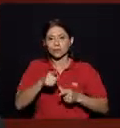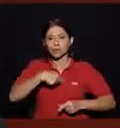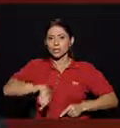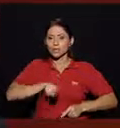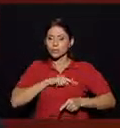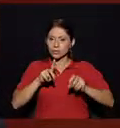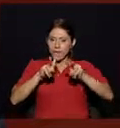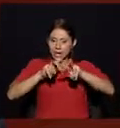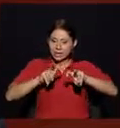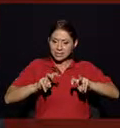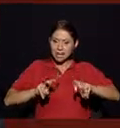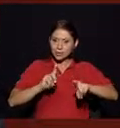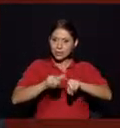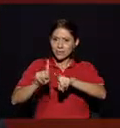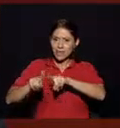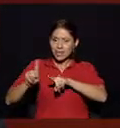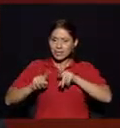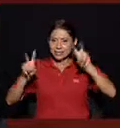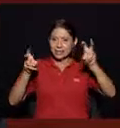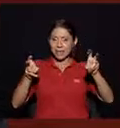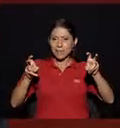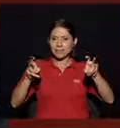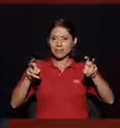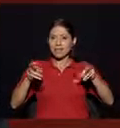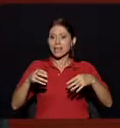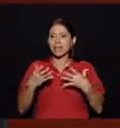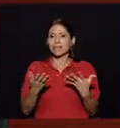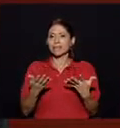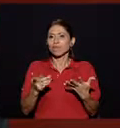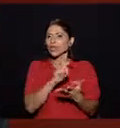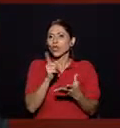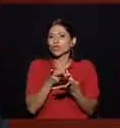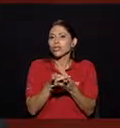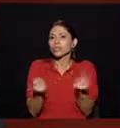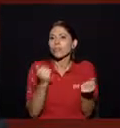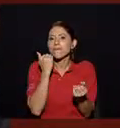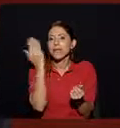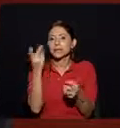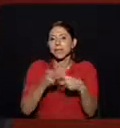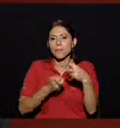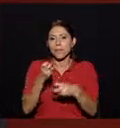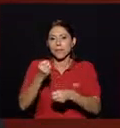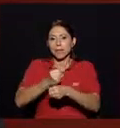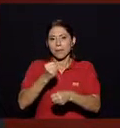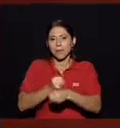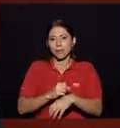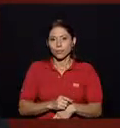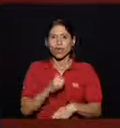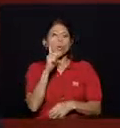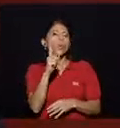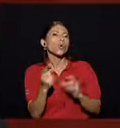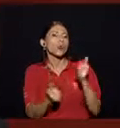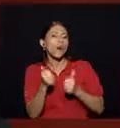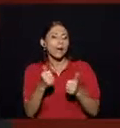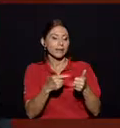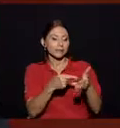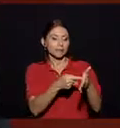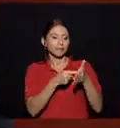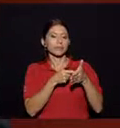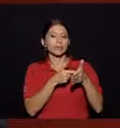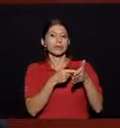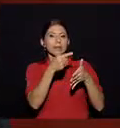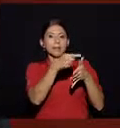asuntos estructurales que impiden que el tema del empleo se resuelva fácilmente. Uno de ellos es esto que hablamos, los perfiles de dónde se consigue